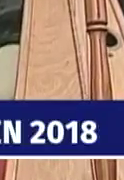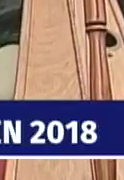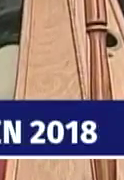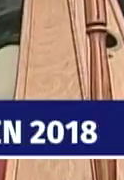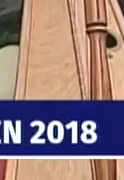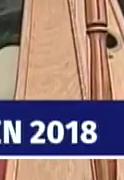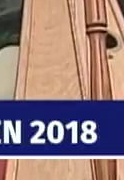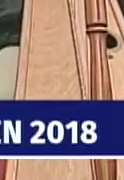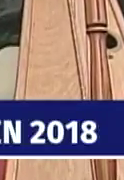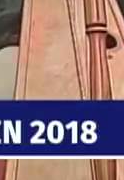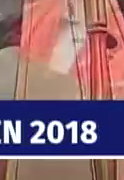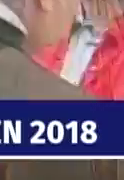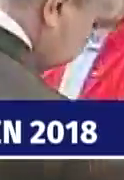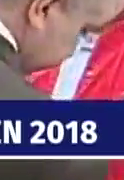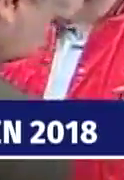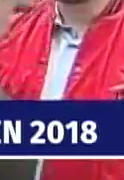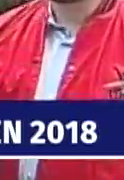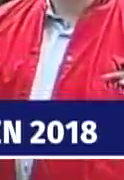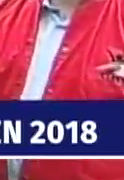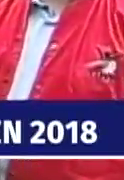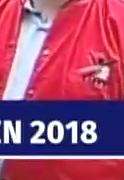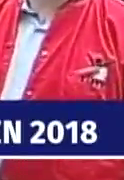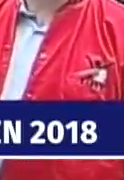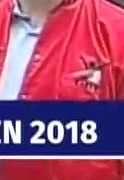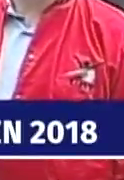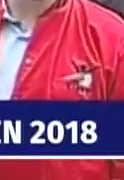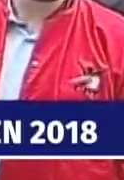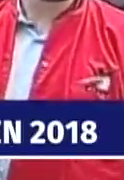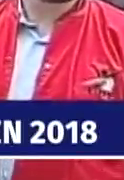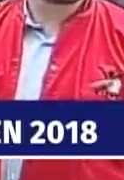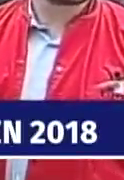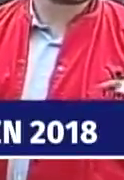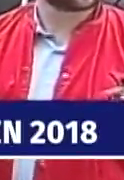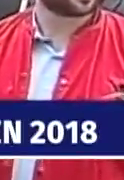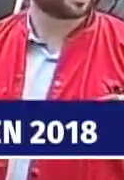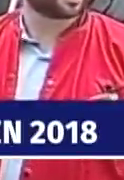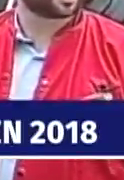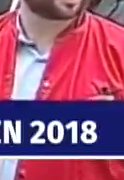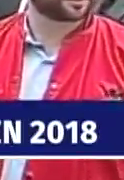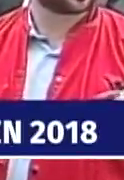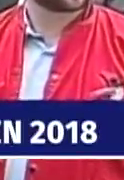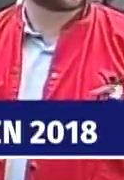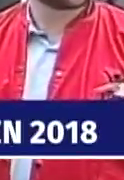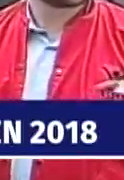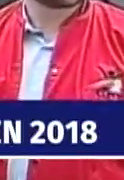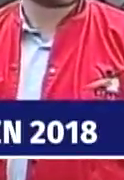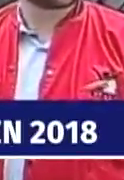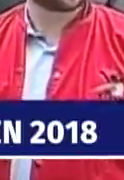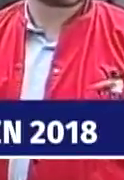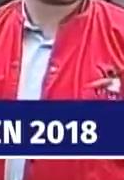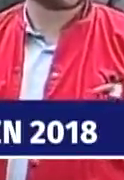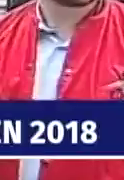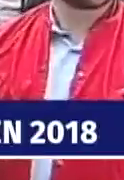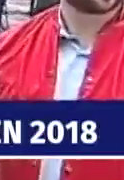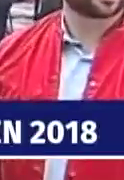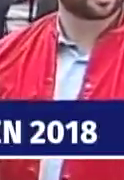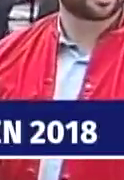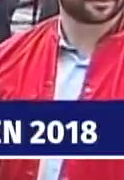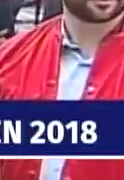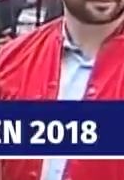año 2018. Más de 500 actividades va a poder disfrutar ustedes en esta edición